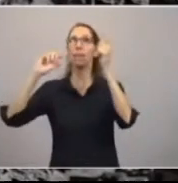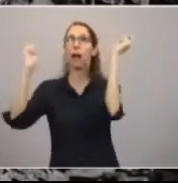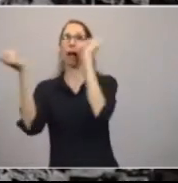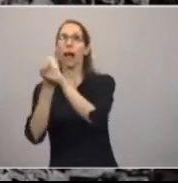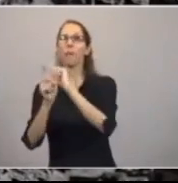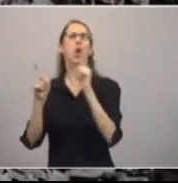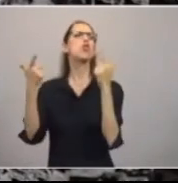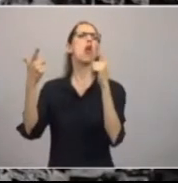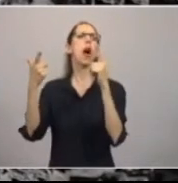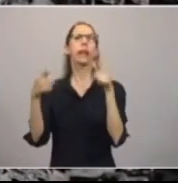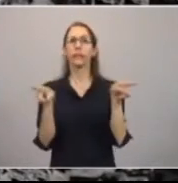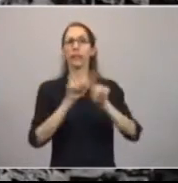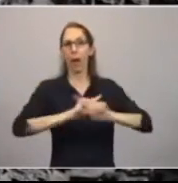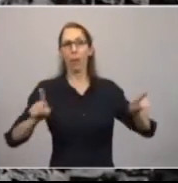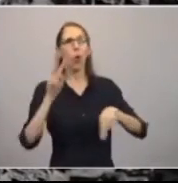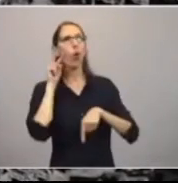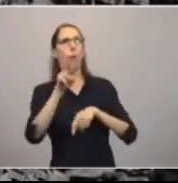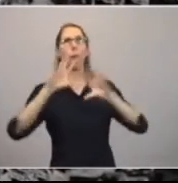nivel global.